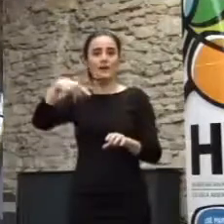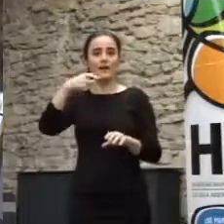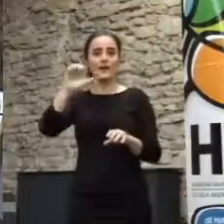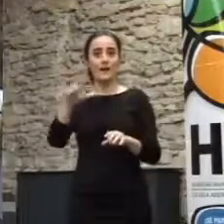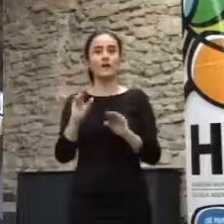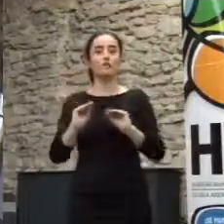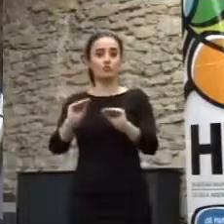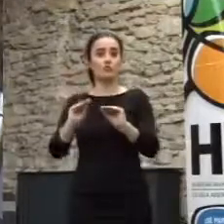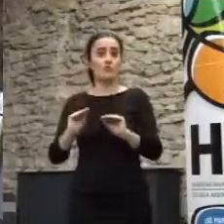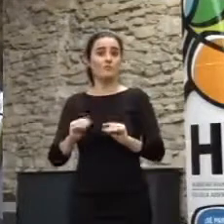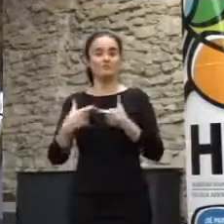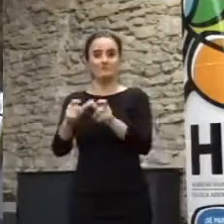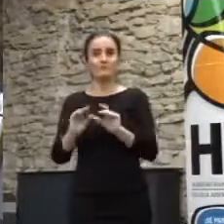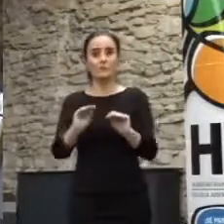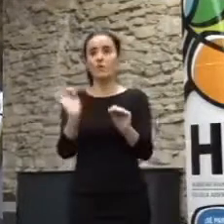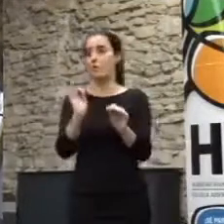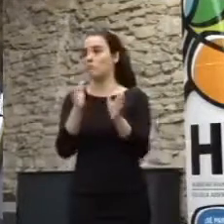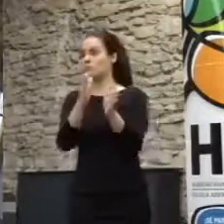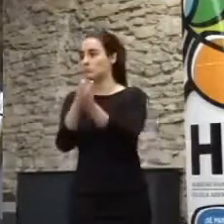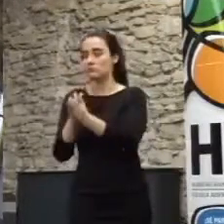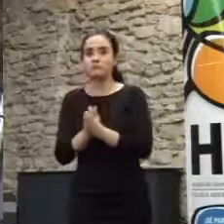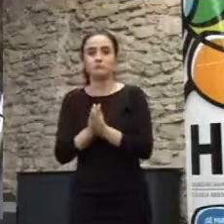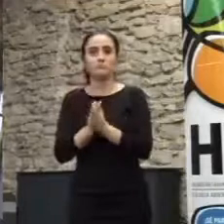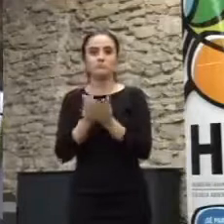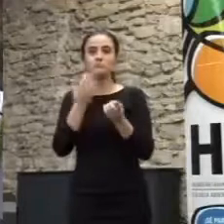en el caso local, y como la de otros